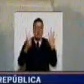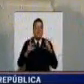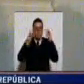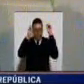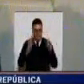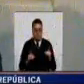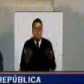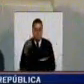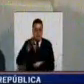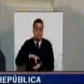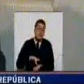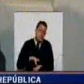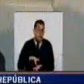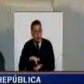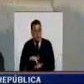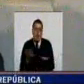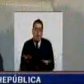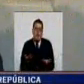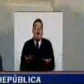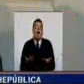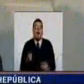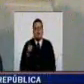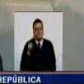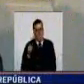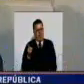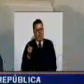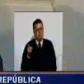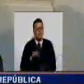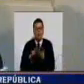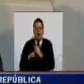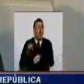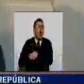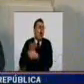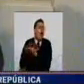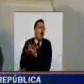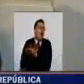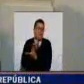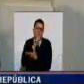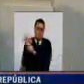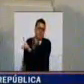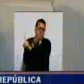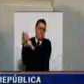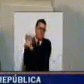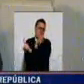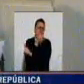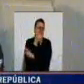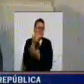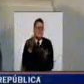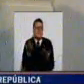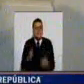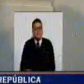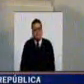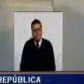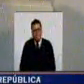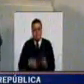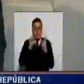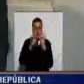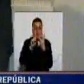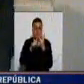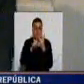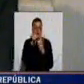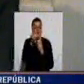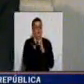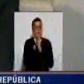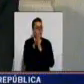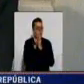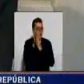la decisión de participar en la subasta. Ese es el indicio número 2. El indicio número 3. Aquí se nos dijo